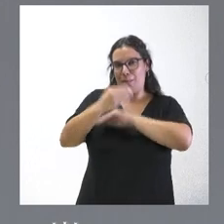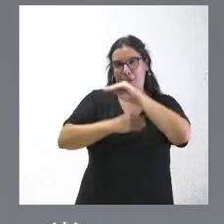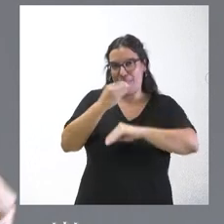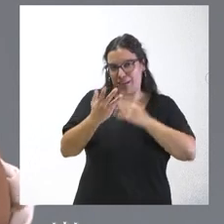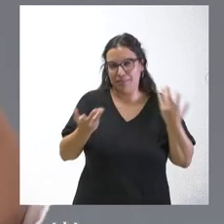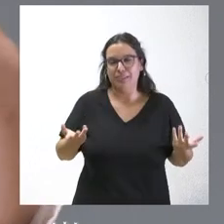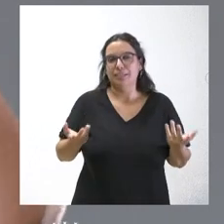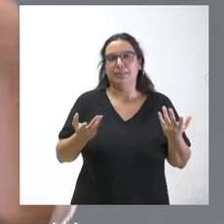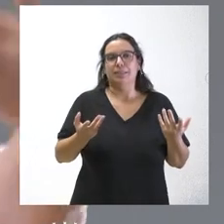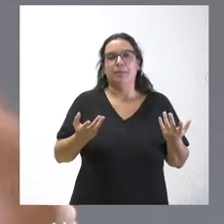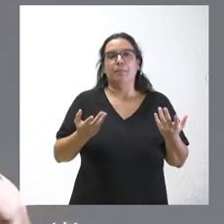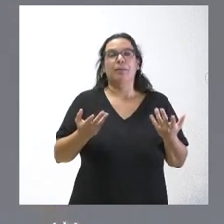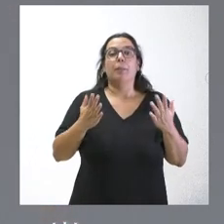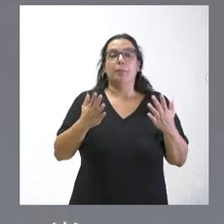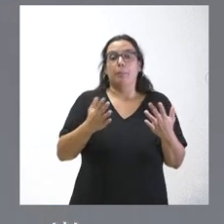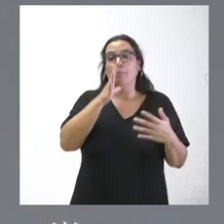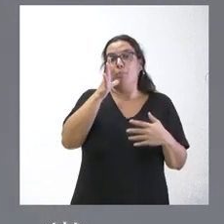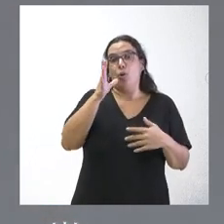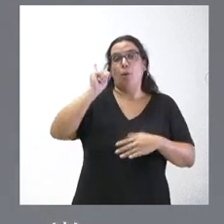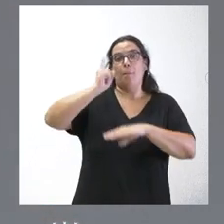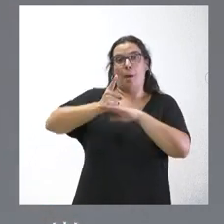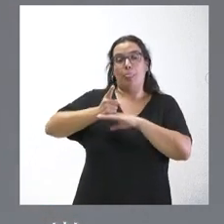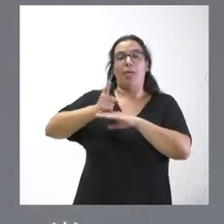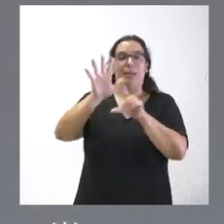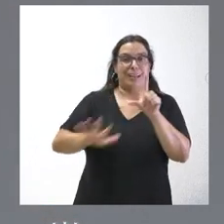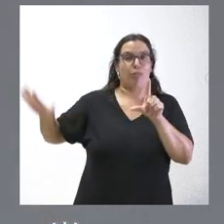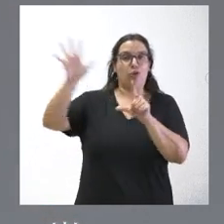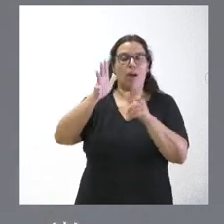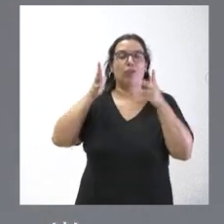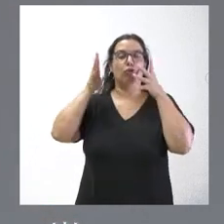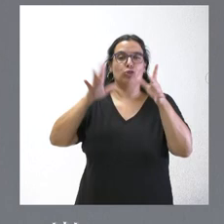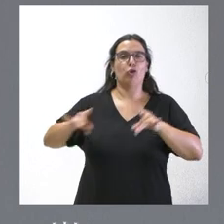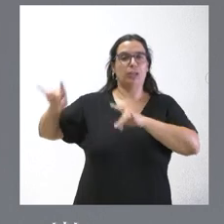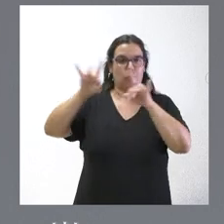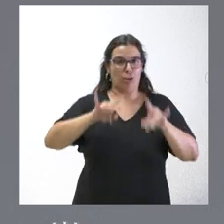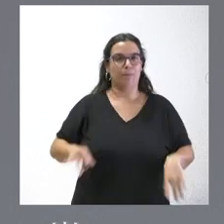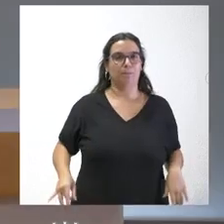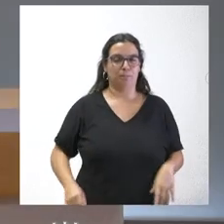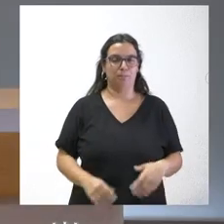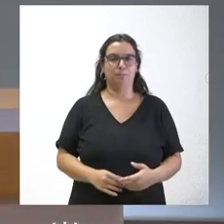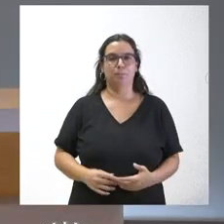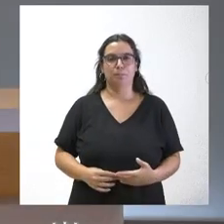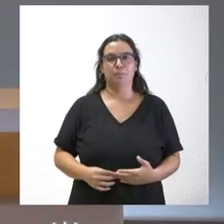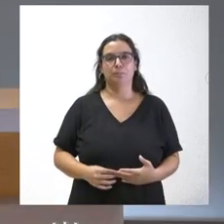ley en este caso pero como les digo es algo que establece el consejo territorial de servicios sociales